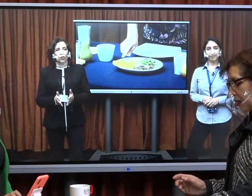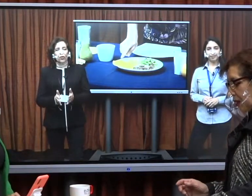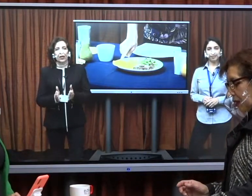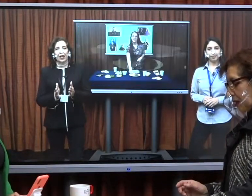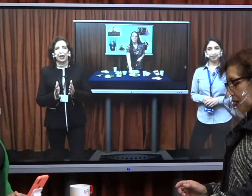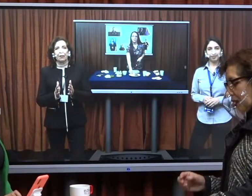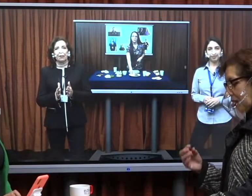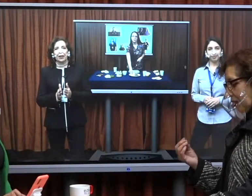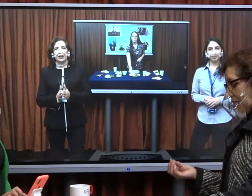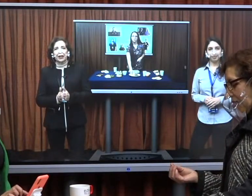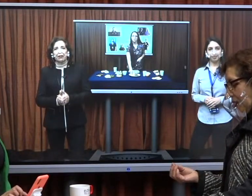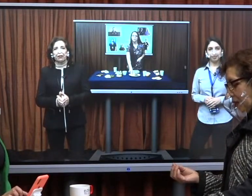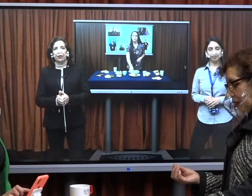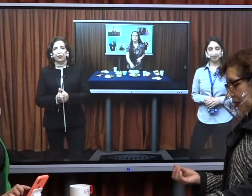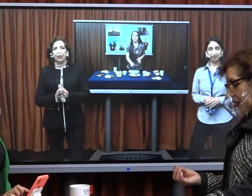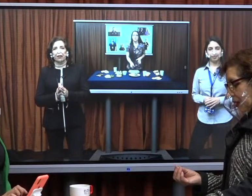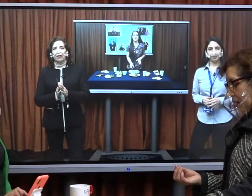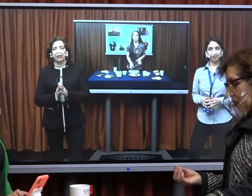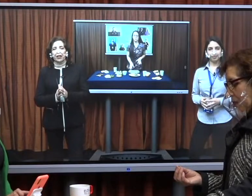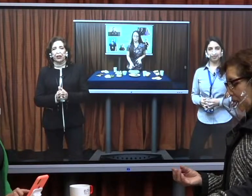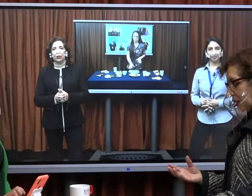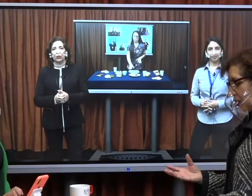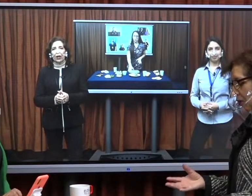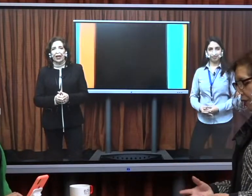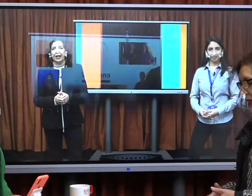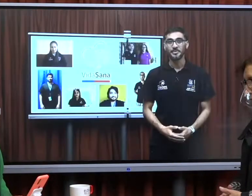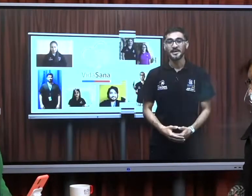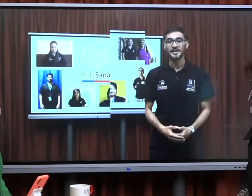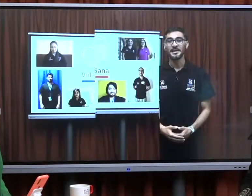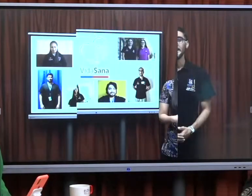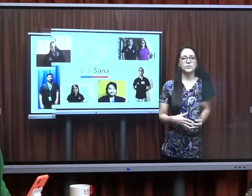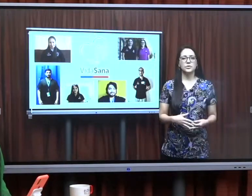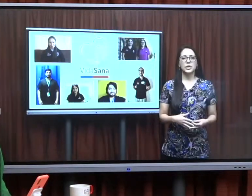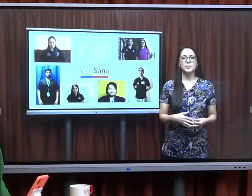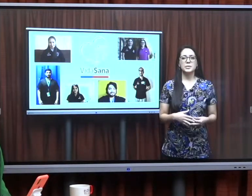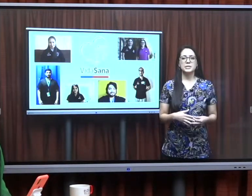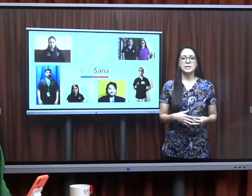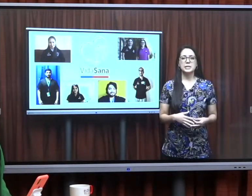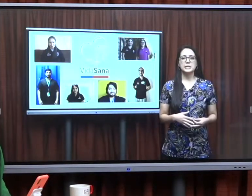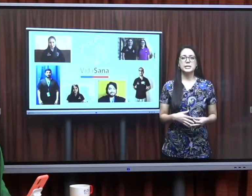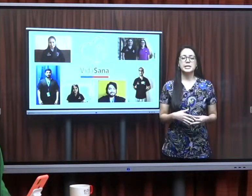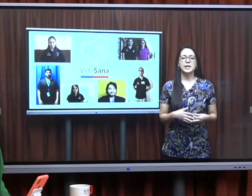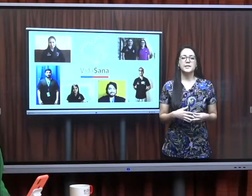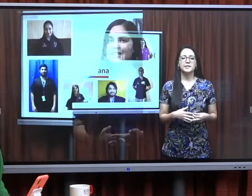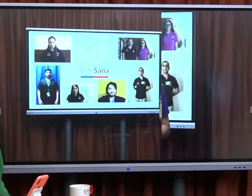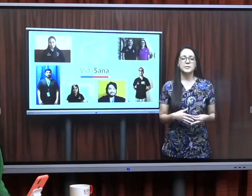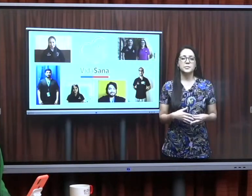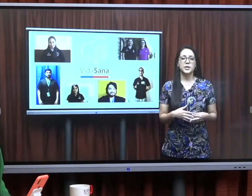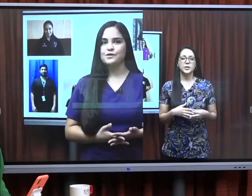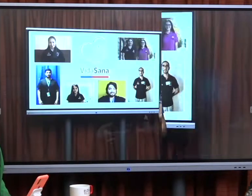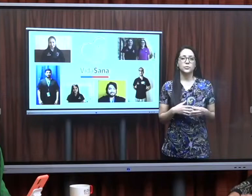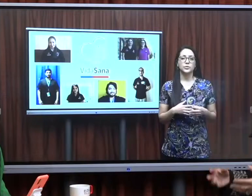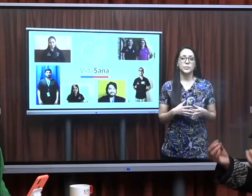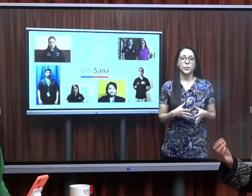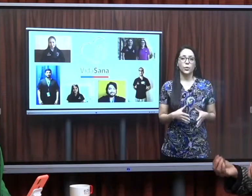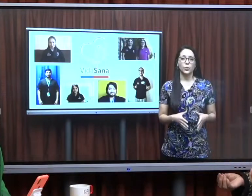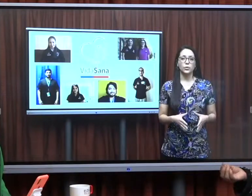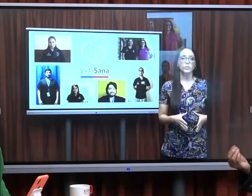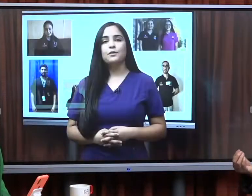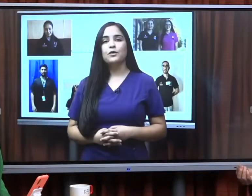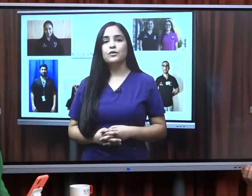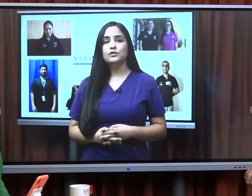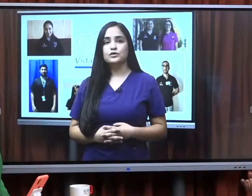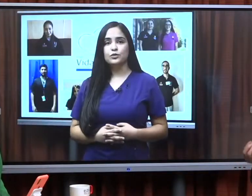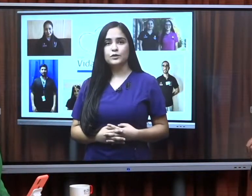HPV, en general, es parte de la oferta del Departamento de Salud del Estudiantes de Junaed y su